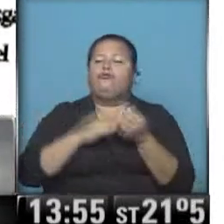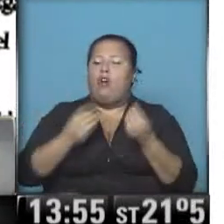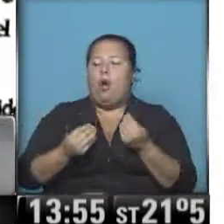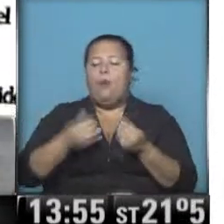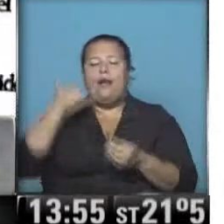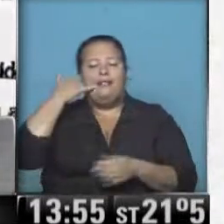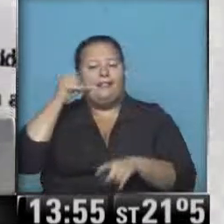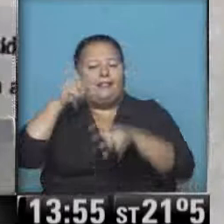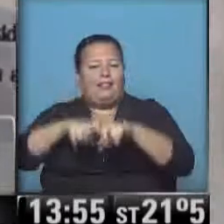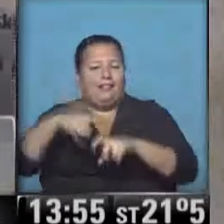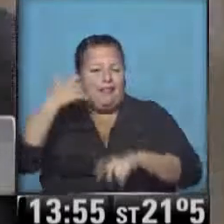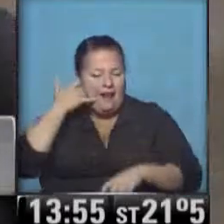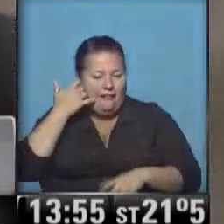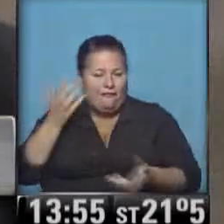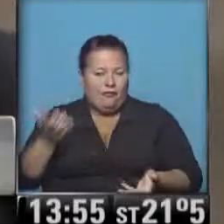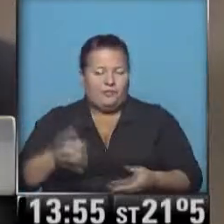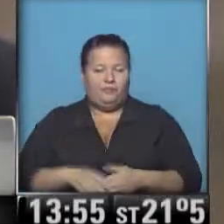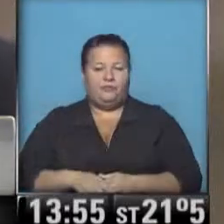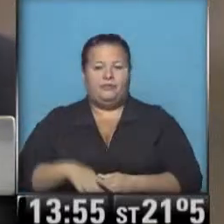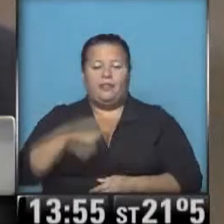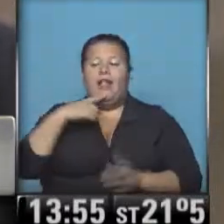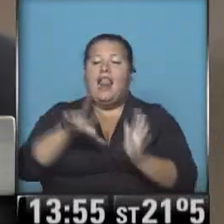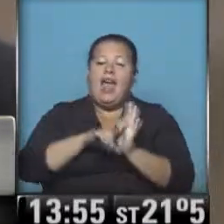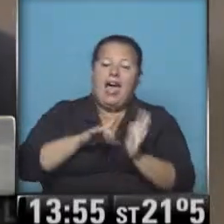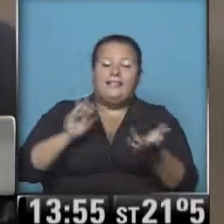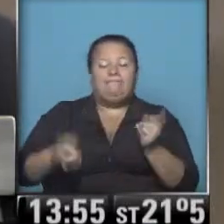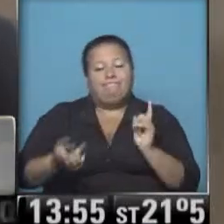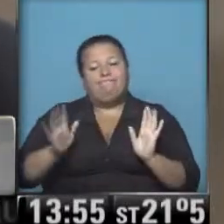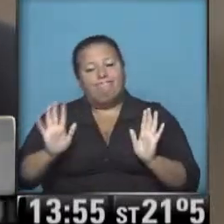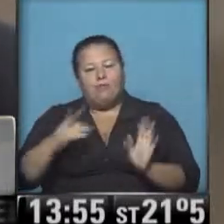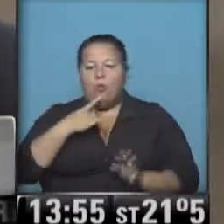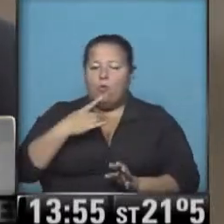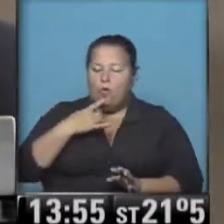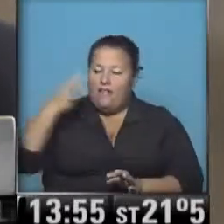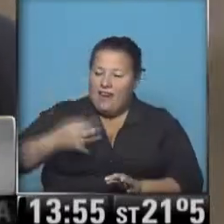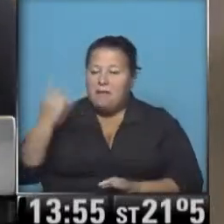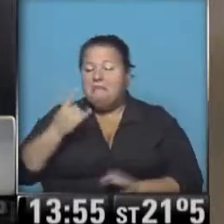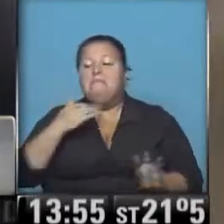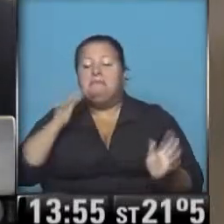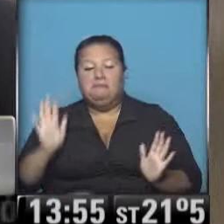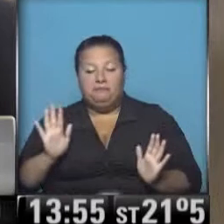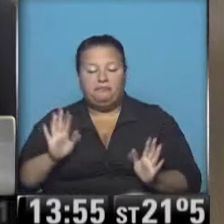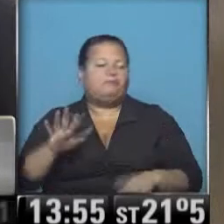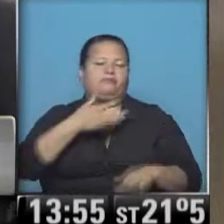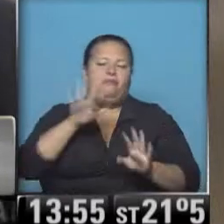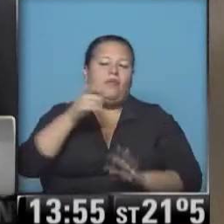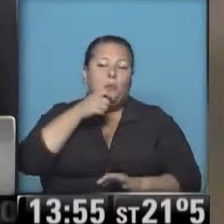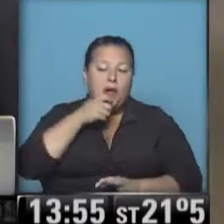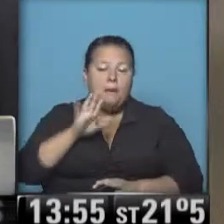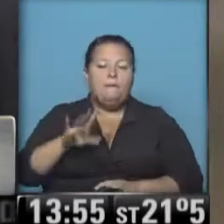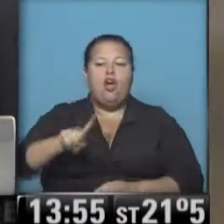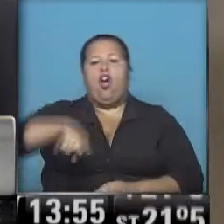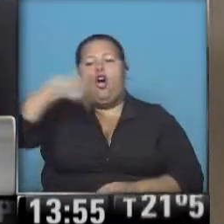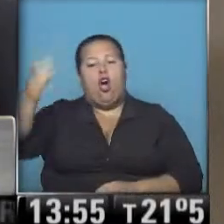conversaciones telefónicas cuya legalidad es de más que dudosa pero suponiendo que eran de